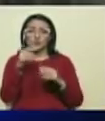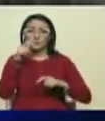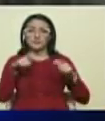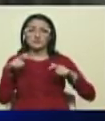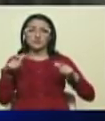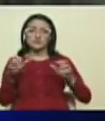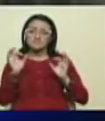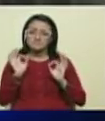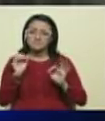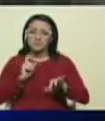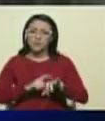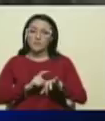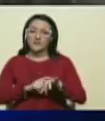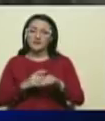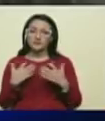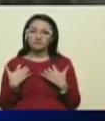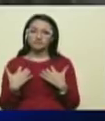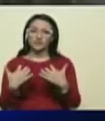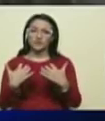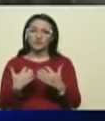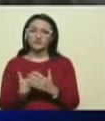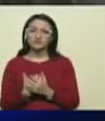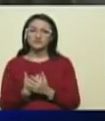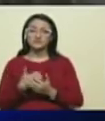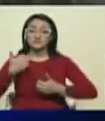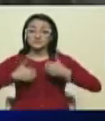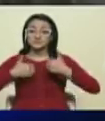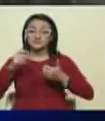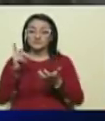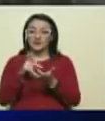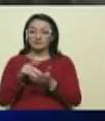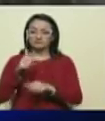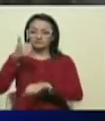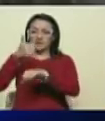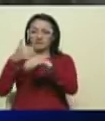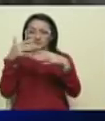justo en ese momento del certamen llega su jefe norteamericano.